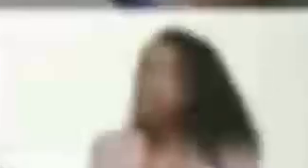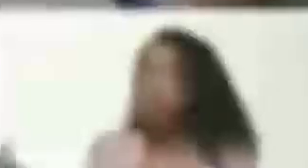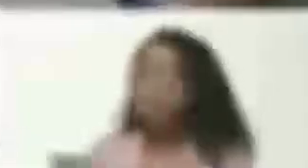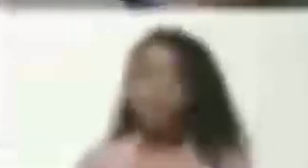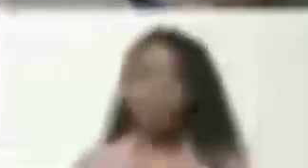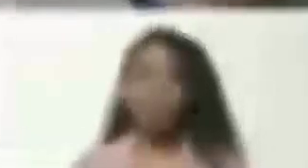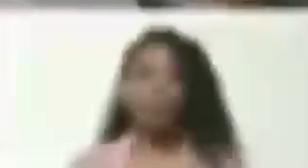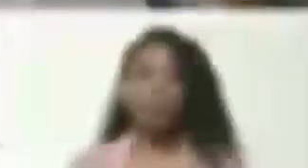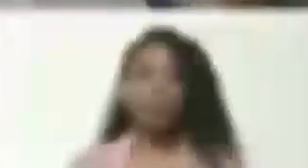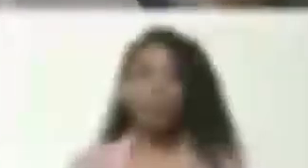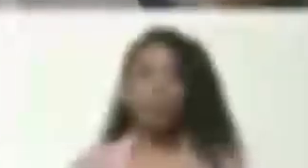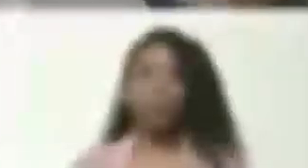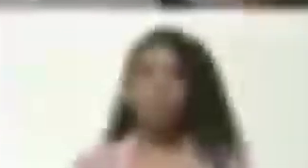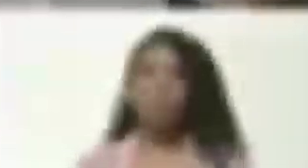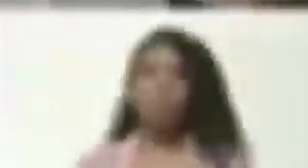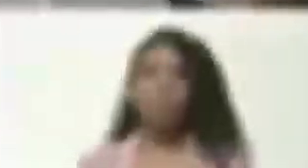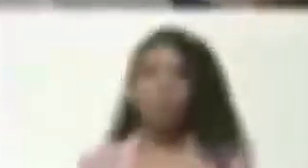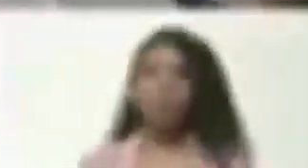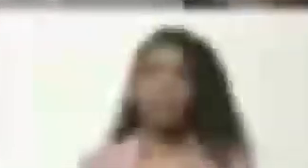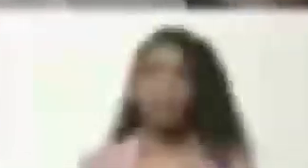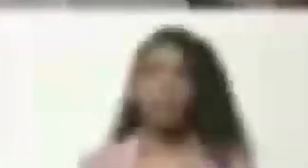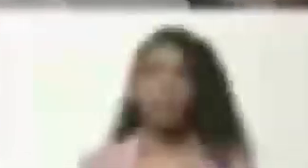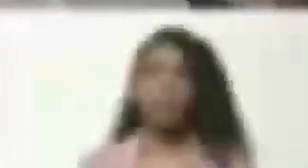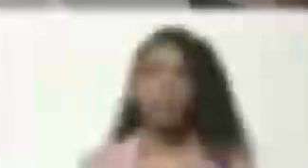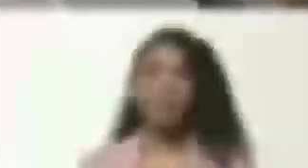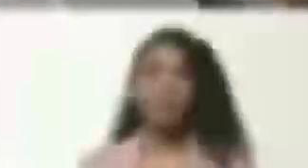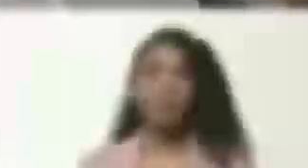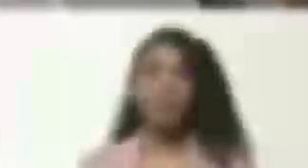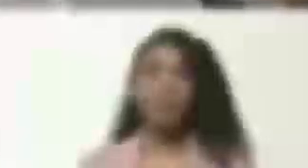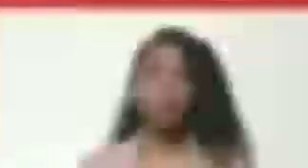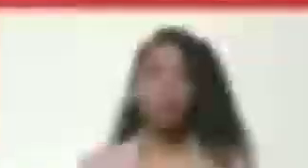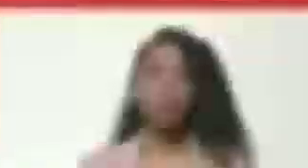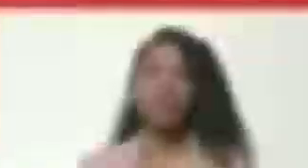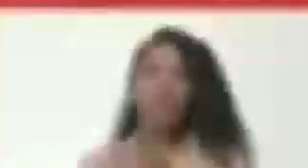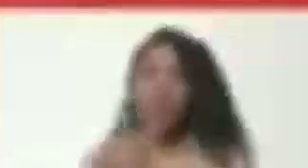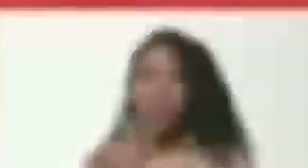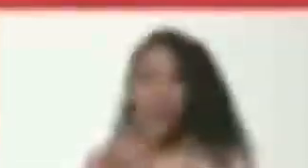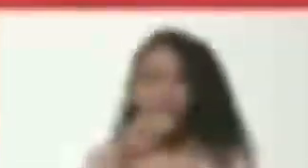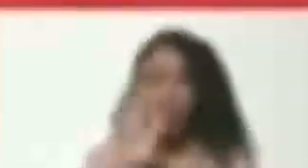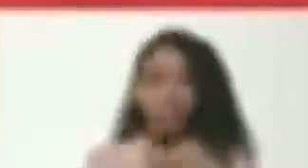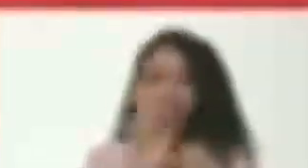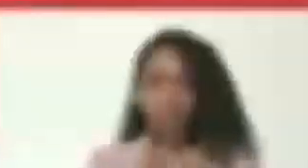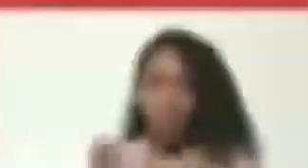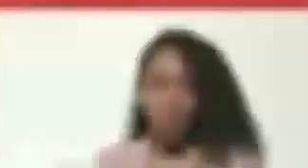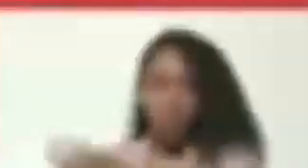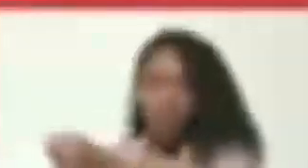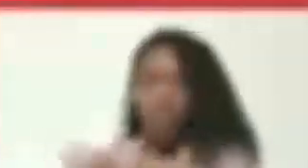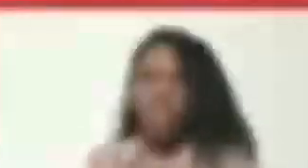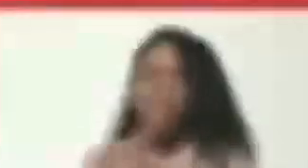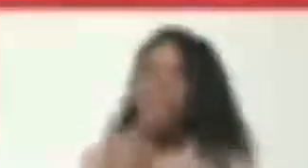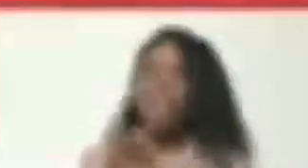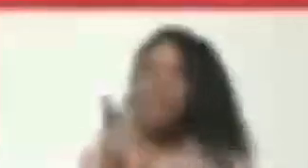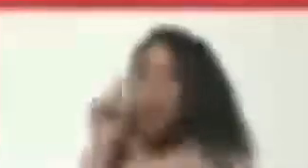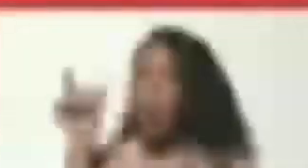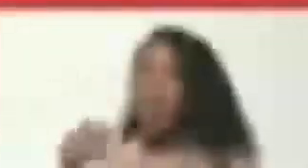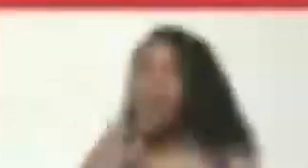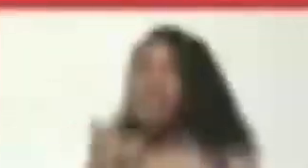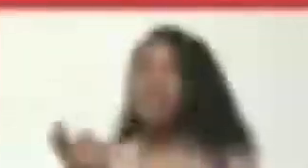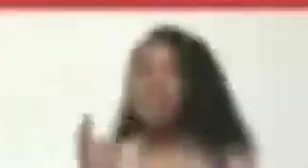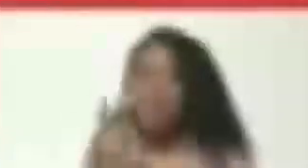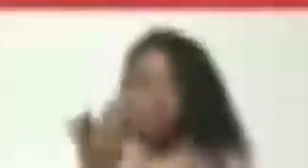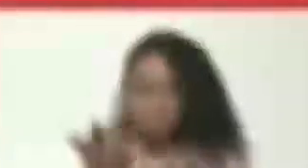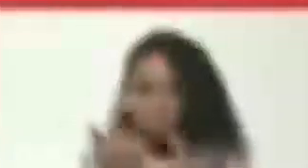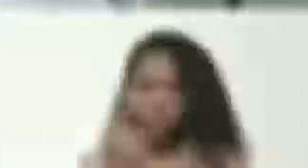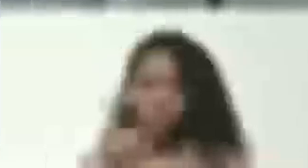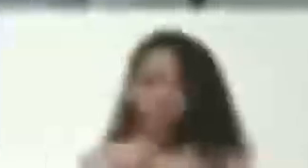pero bueno, que la palabra del gobierno vaya por delante. ¿Qué se va a encargar estas comisiones? Estas comisiones van a recibir las